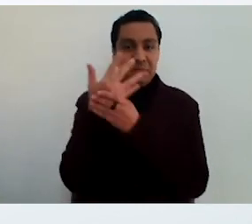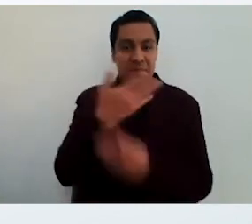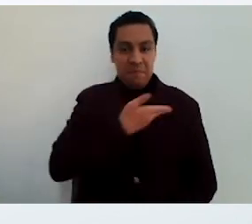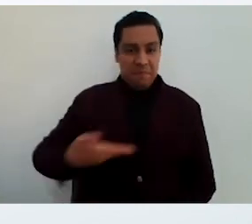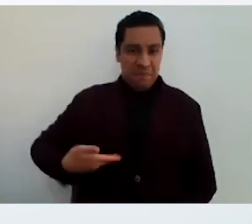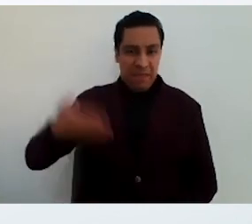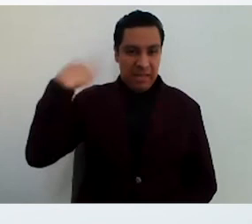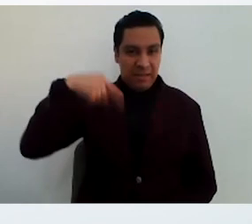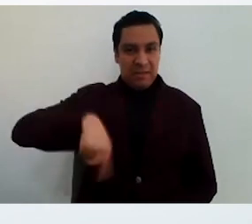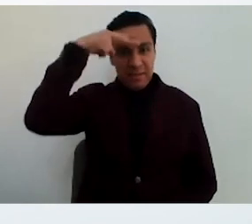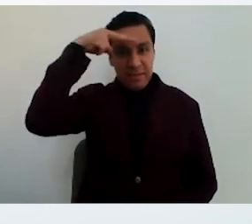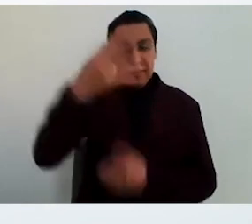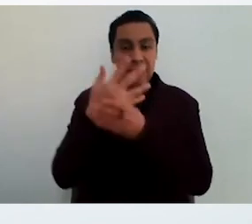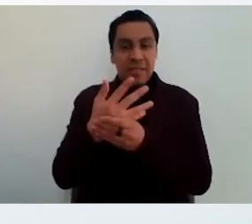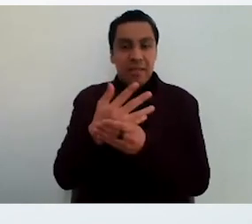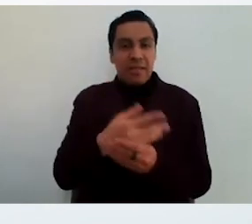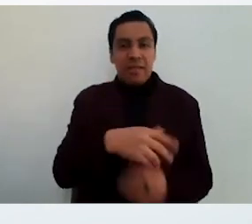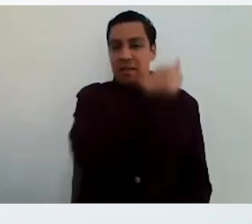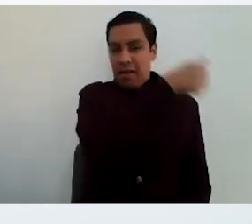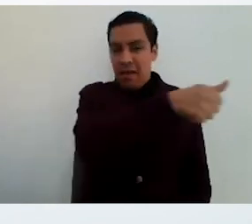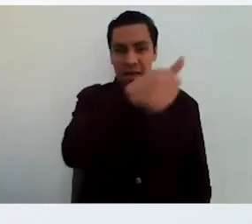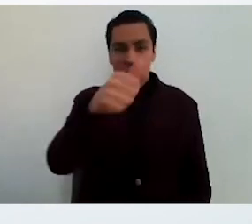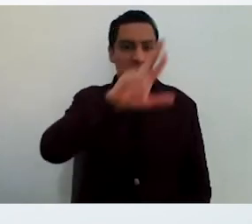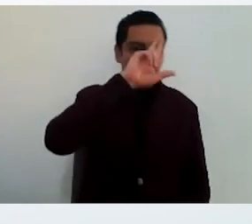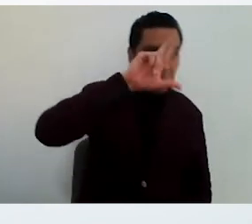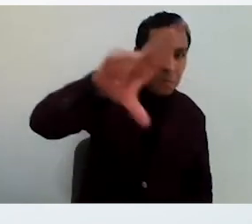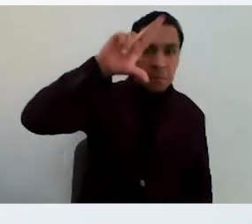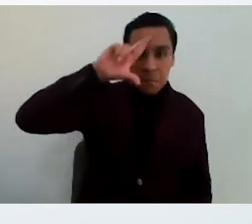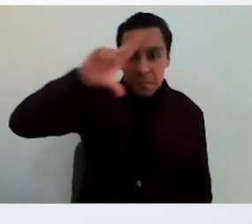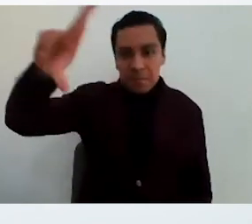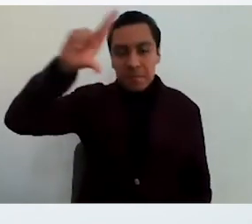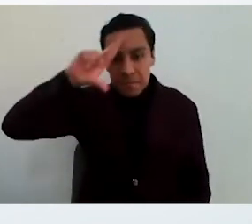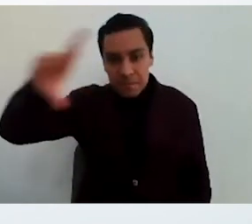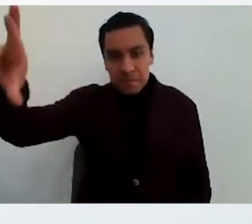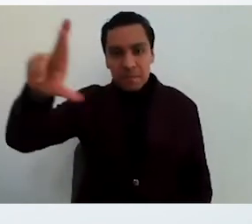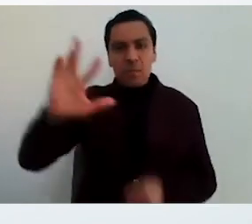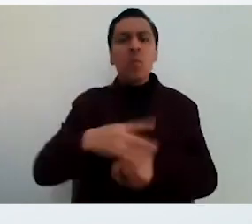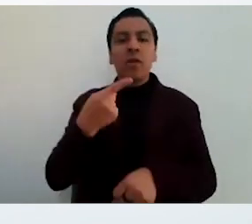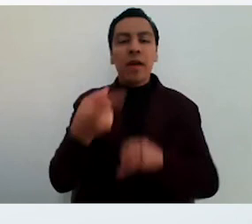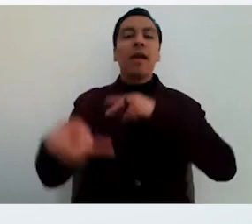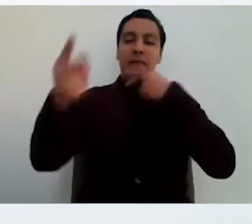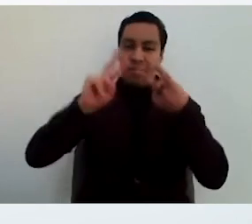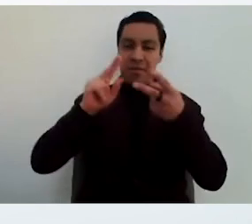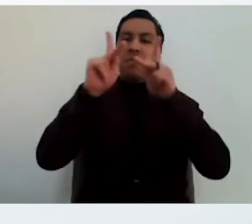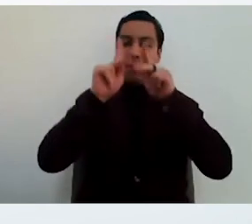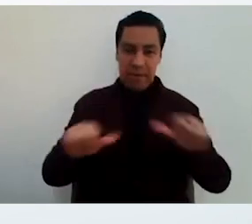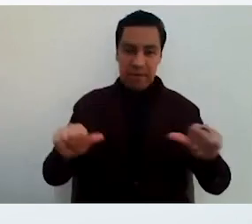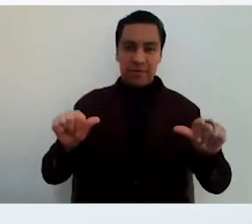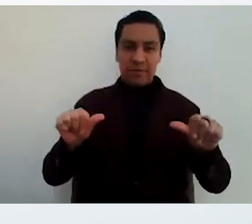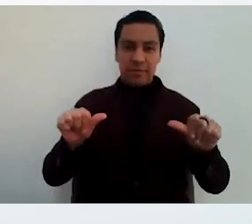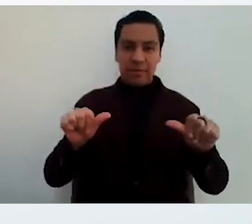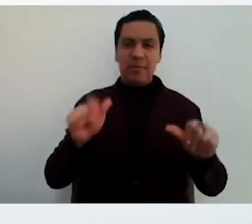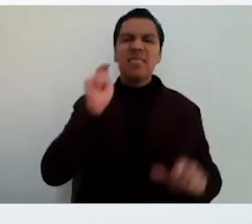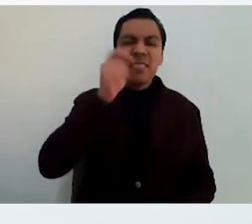de lo poco que nos aprendemos perfectamente bien. Y pues cuando falla, quiere decir que nuestra